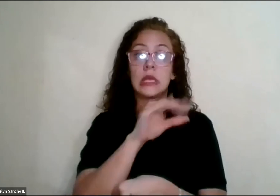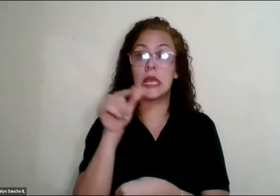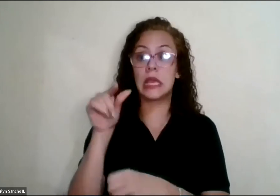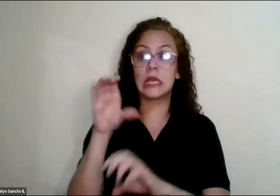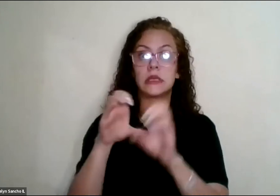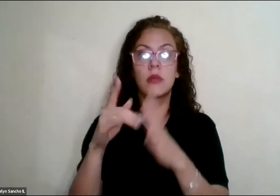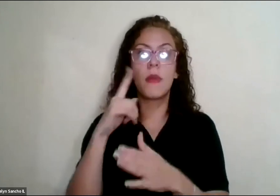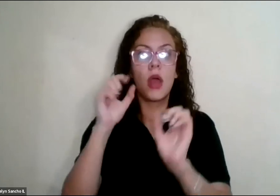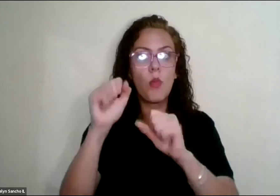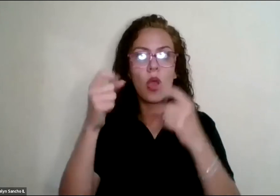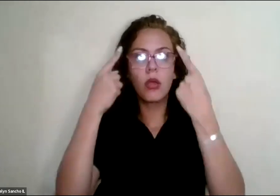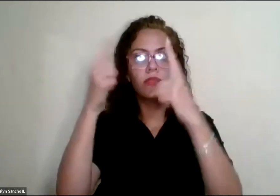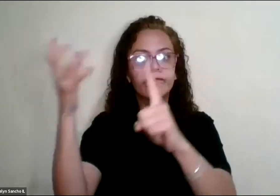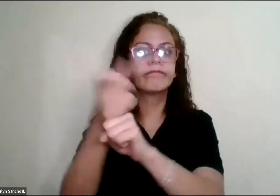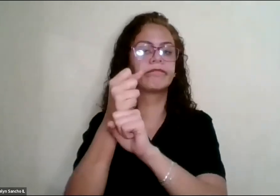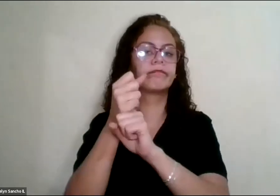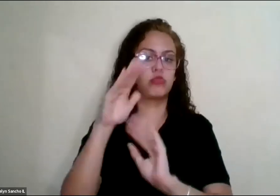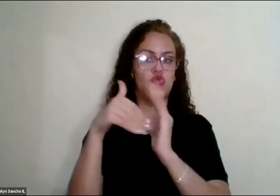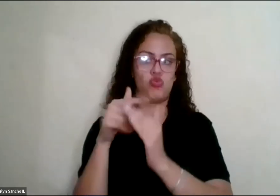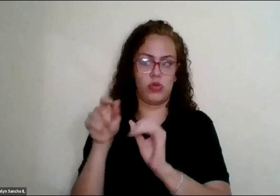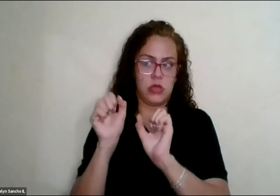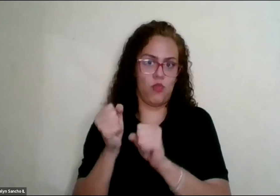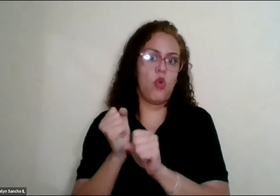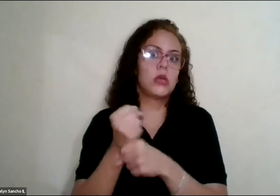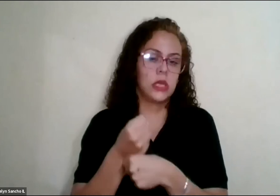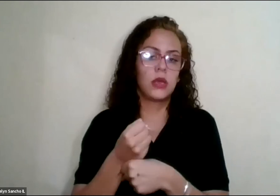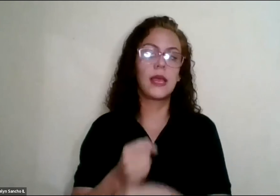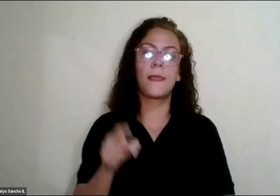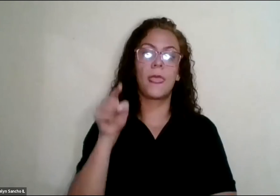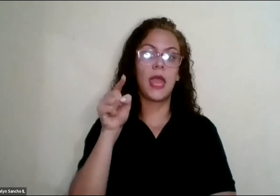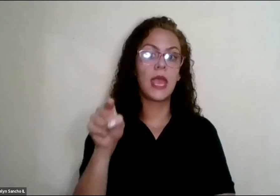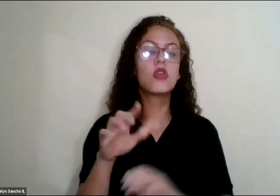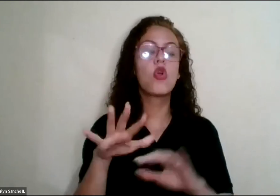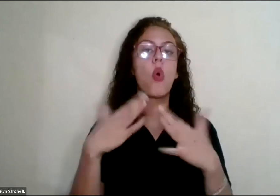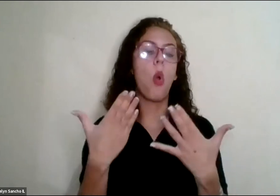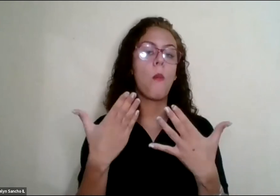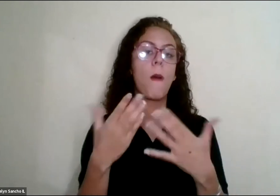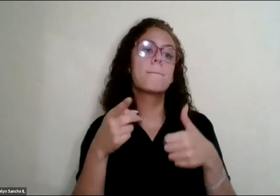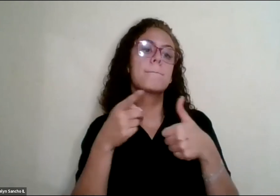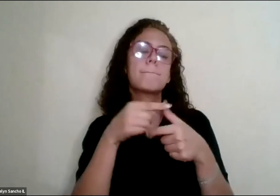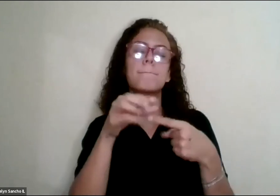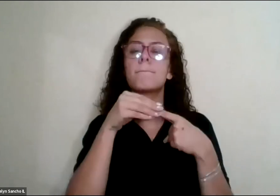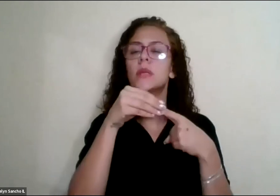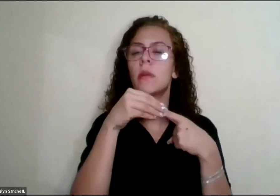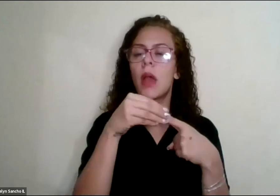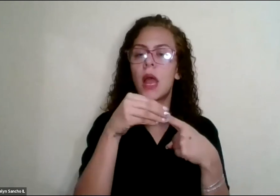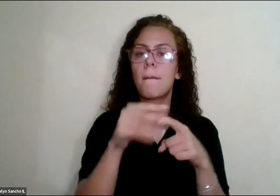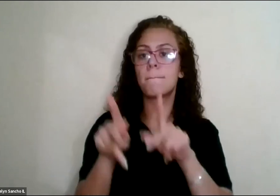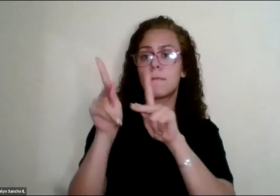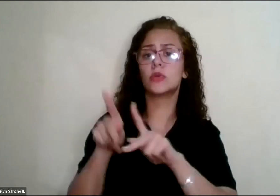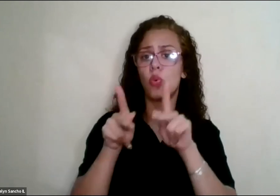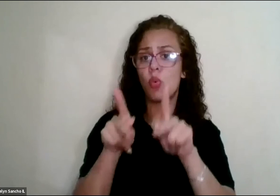científica para poder alcanzar todo lo que logró, ¿verdad? Ella fue como una de las principales personas